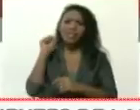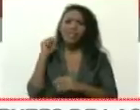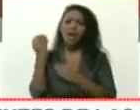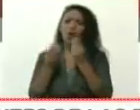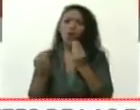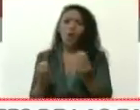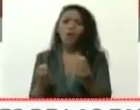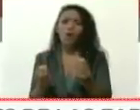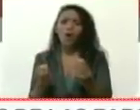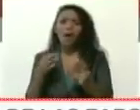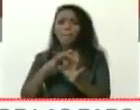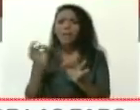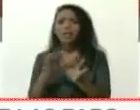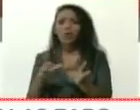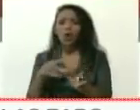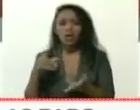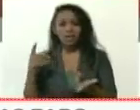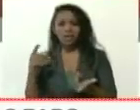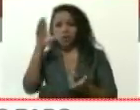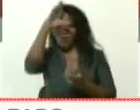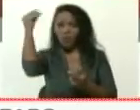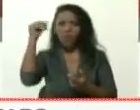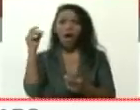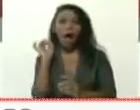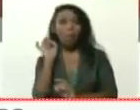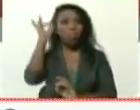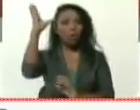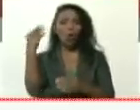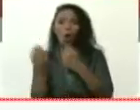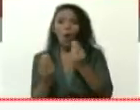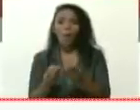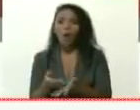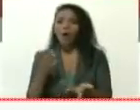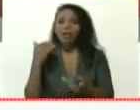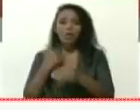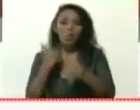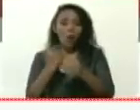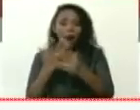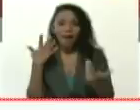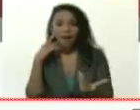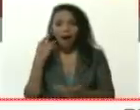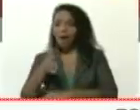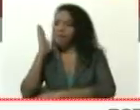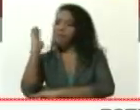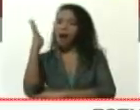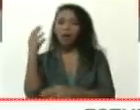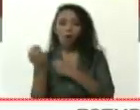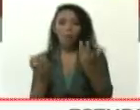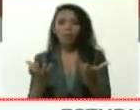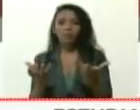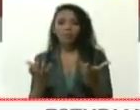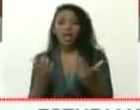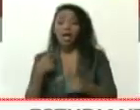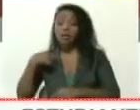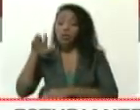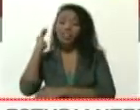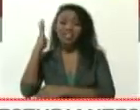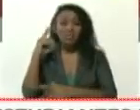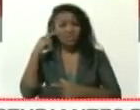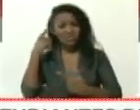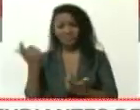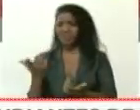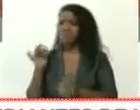Trump. En cuanto él se enteró, firmó ahí en la oficina Oval un papel con una sanción de algo que él ni entendía que